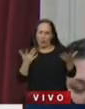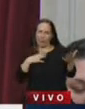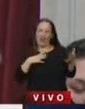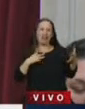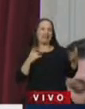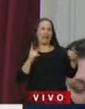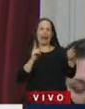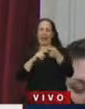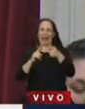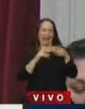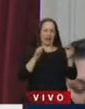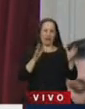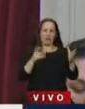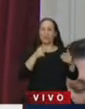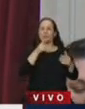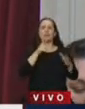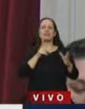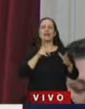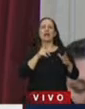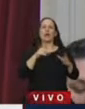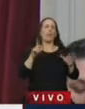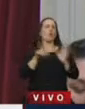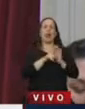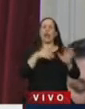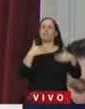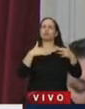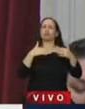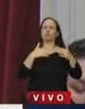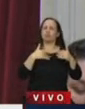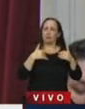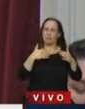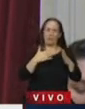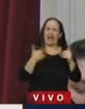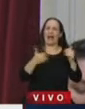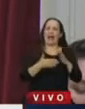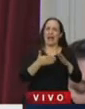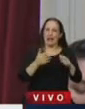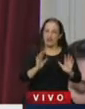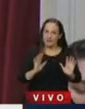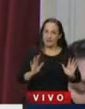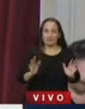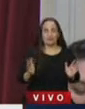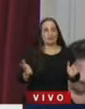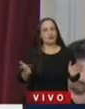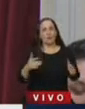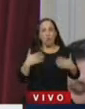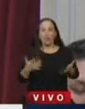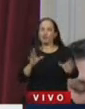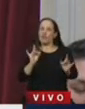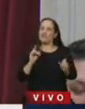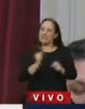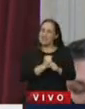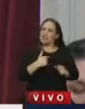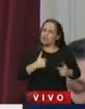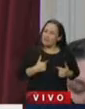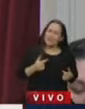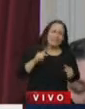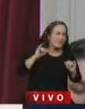que indican aumentos de impuestos, ¿creen que van a poder bloquear la aprobación de esos artículos?